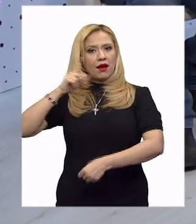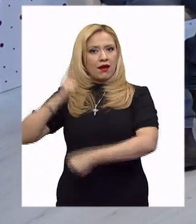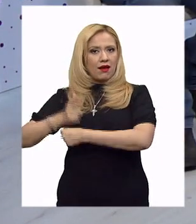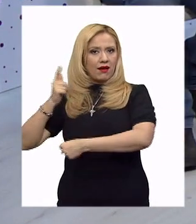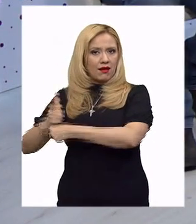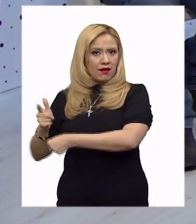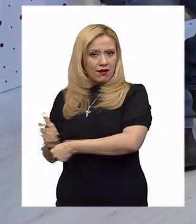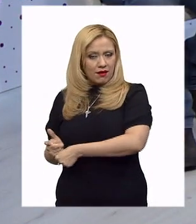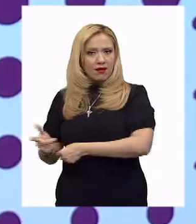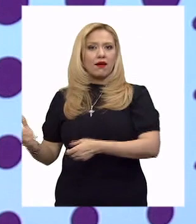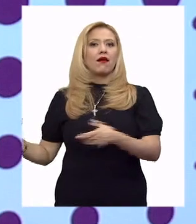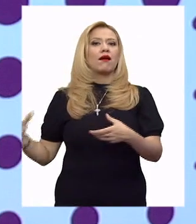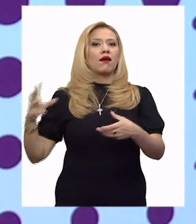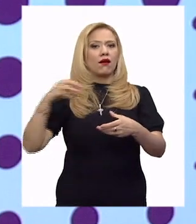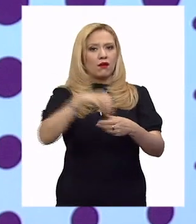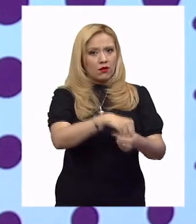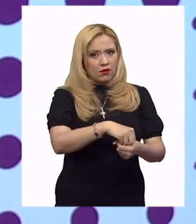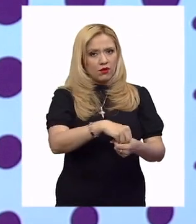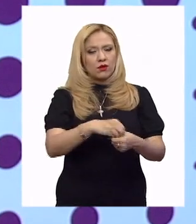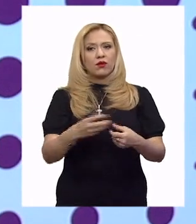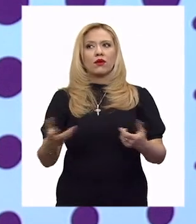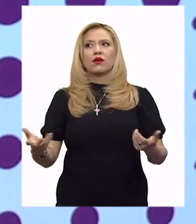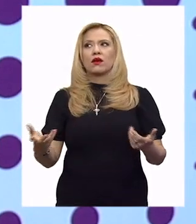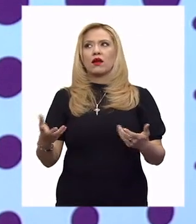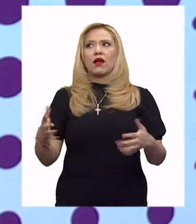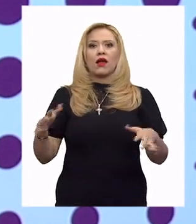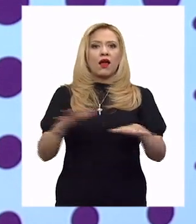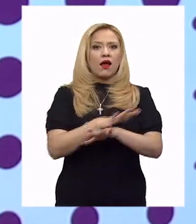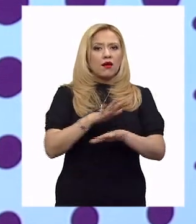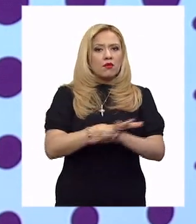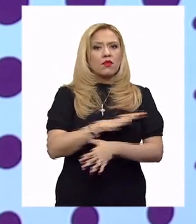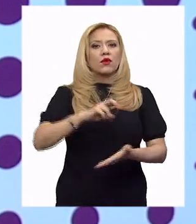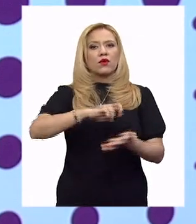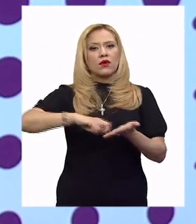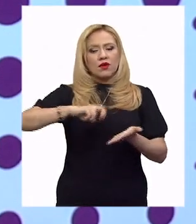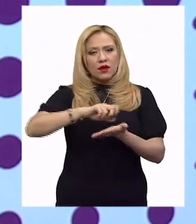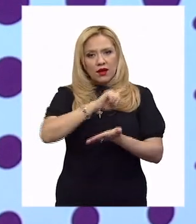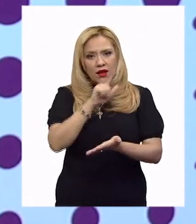que incluir la inclusión de reformas, medidas,